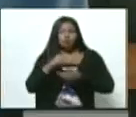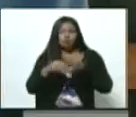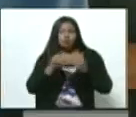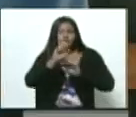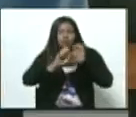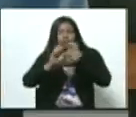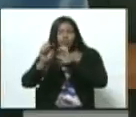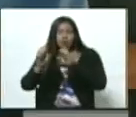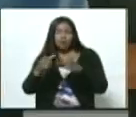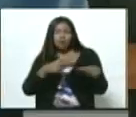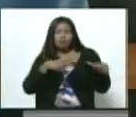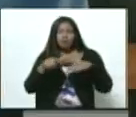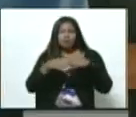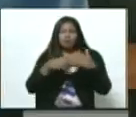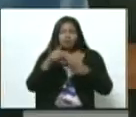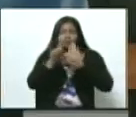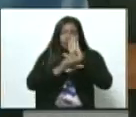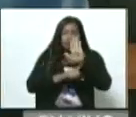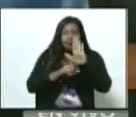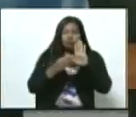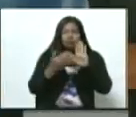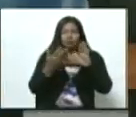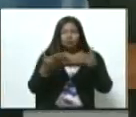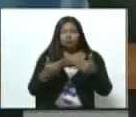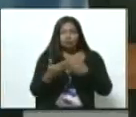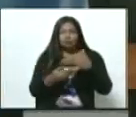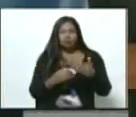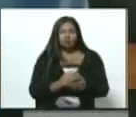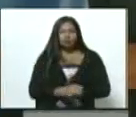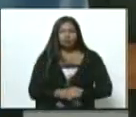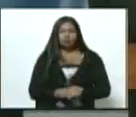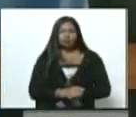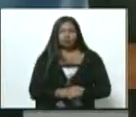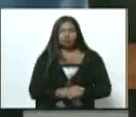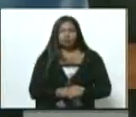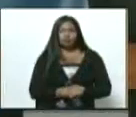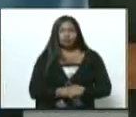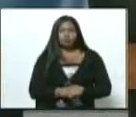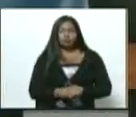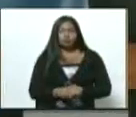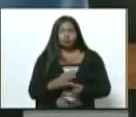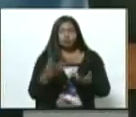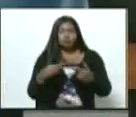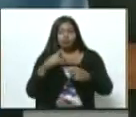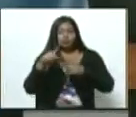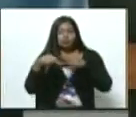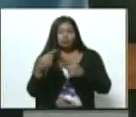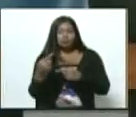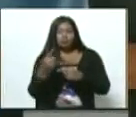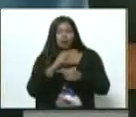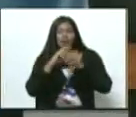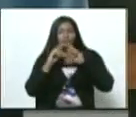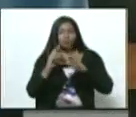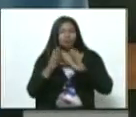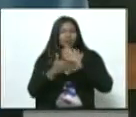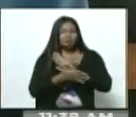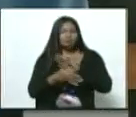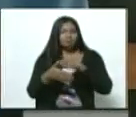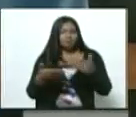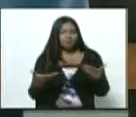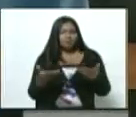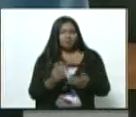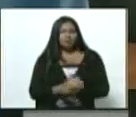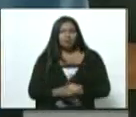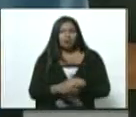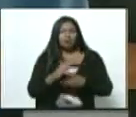este listado que nos ha sido entregado para que posteriormente, como corresponda pues, la plenaria